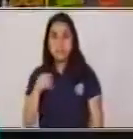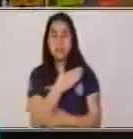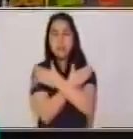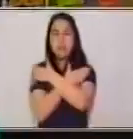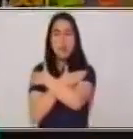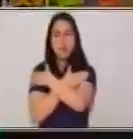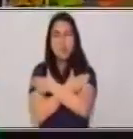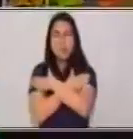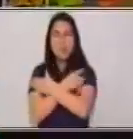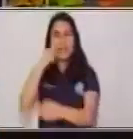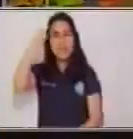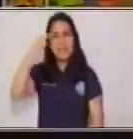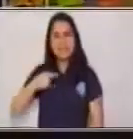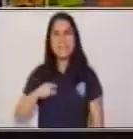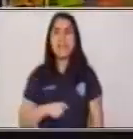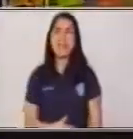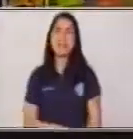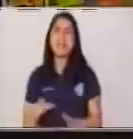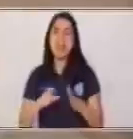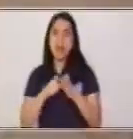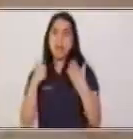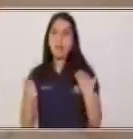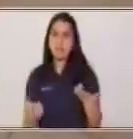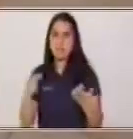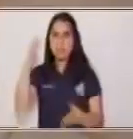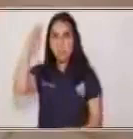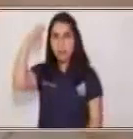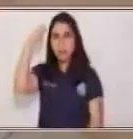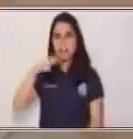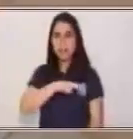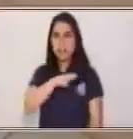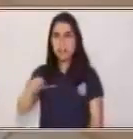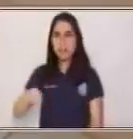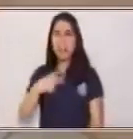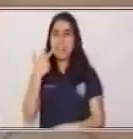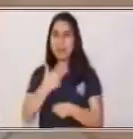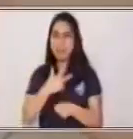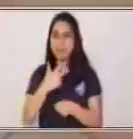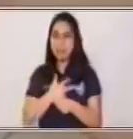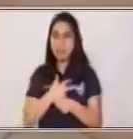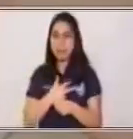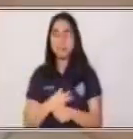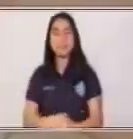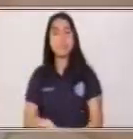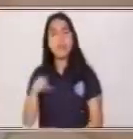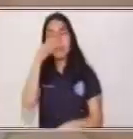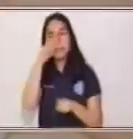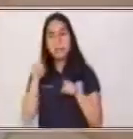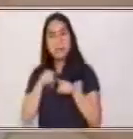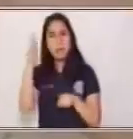de la República. Te recuerdo, lávate las manos con agua y jabón, usa